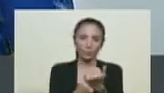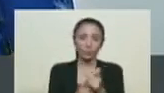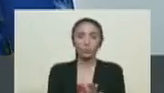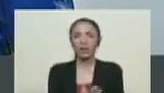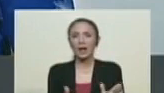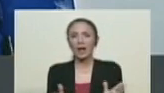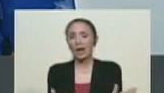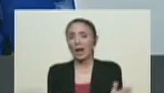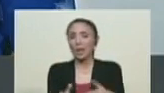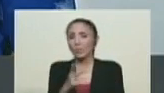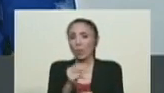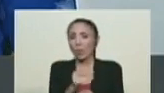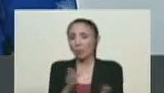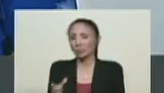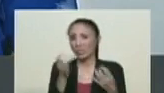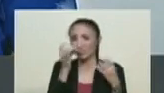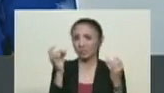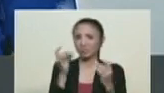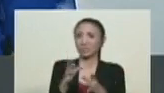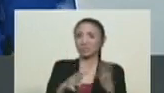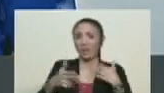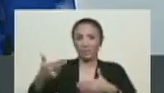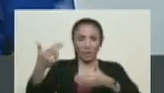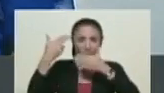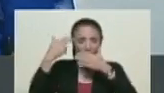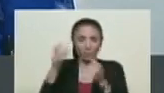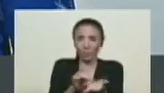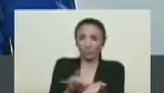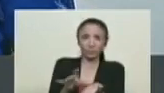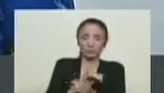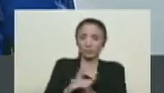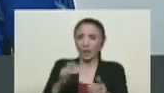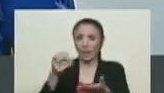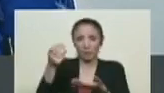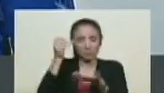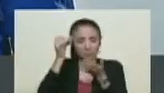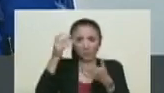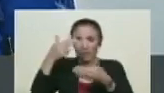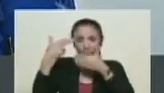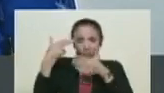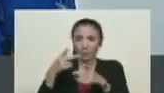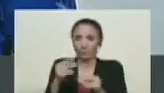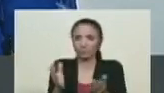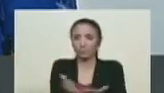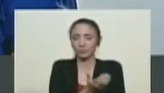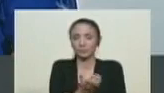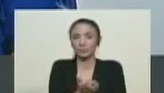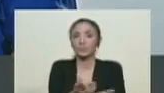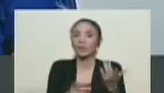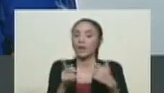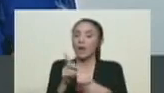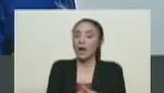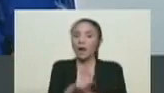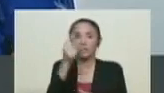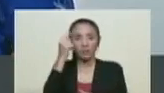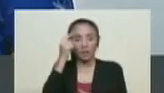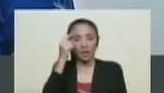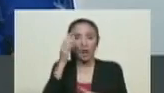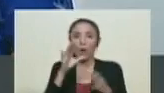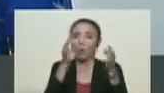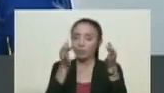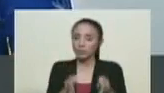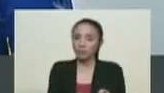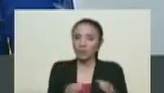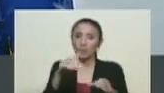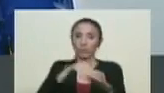terroristas. Vamos juntos a garantizar la paz de Venezuela y que cuando el CNE fije las elecciones